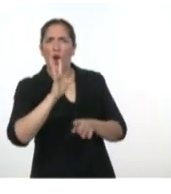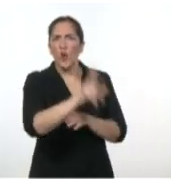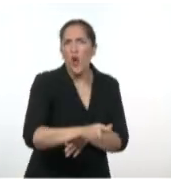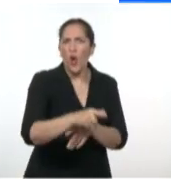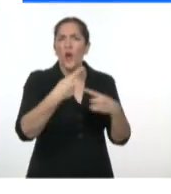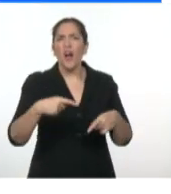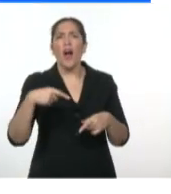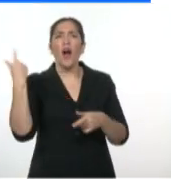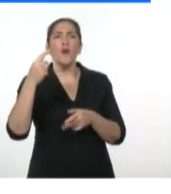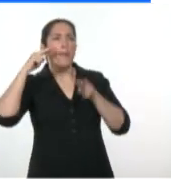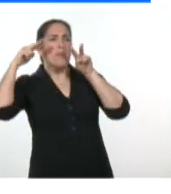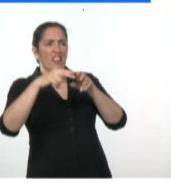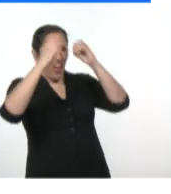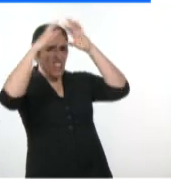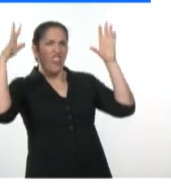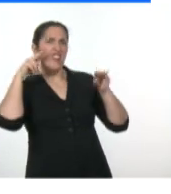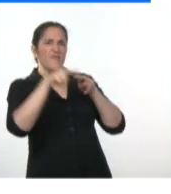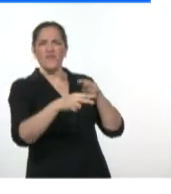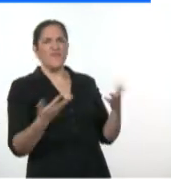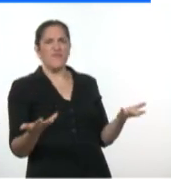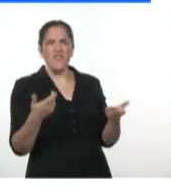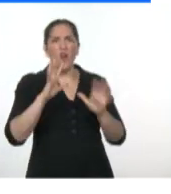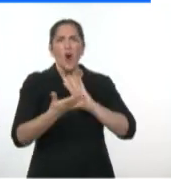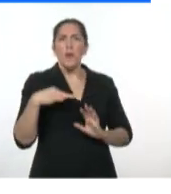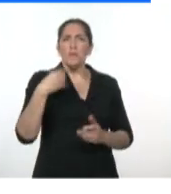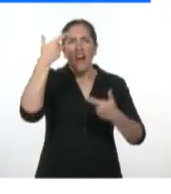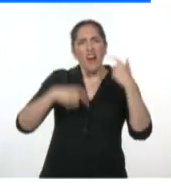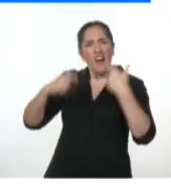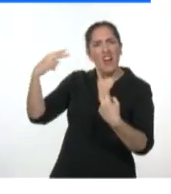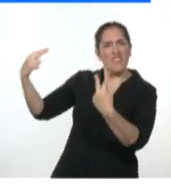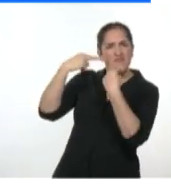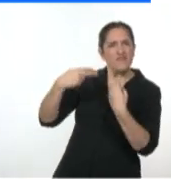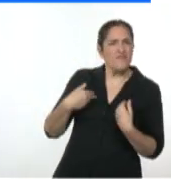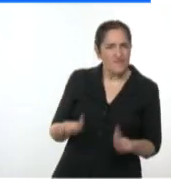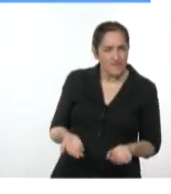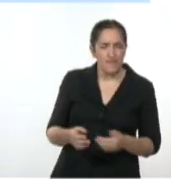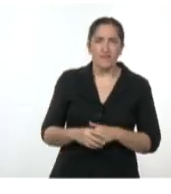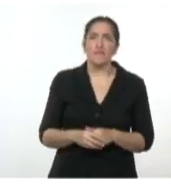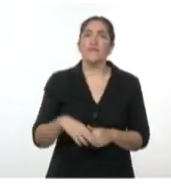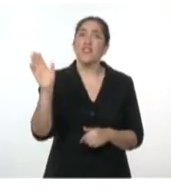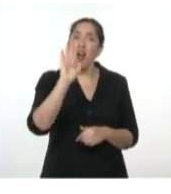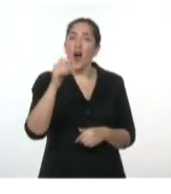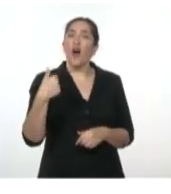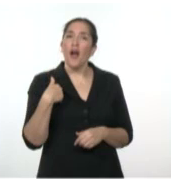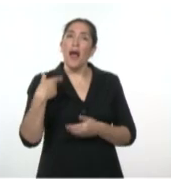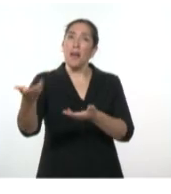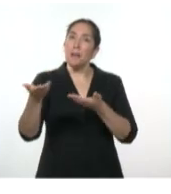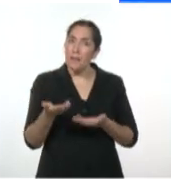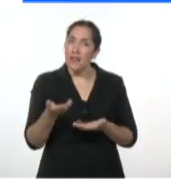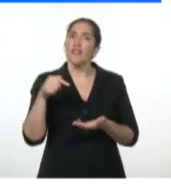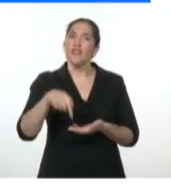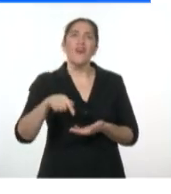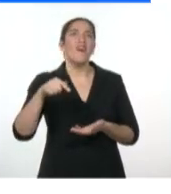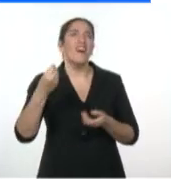muy marginal de lo que somos nosotros. Hola, soy Claudia. Lo invito a escuchar